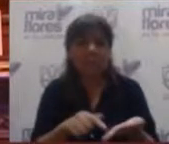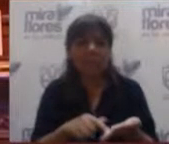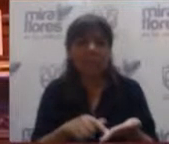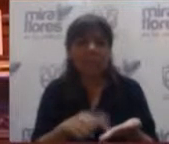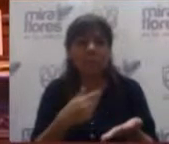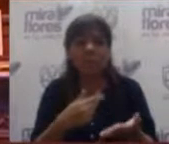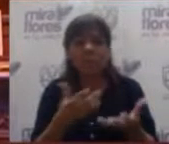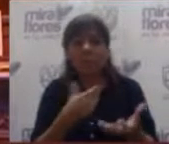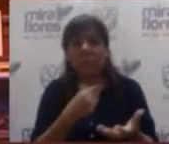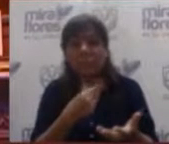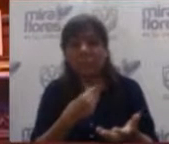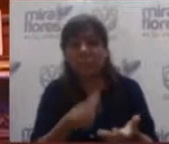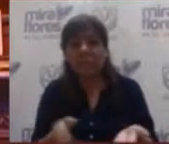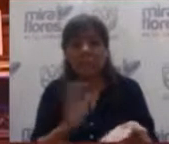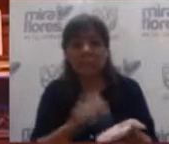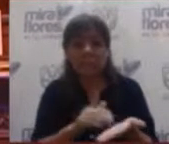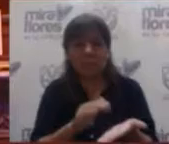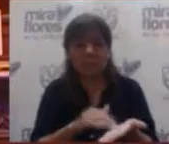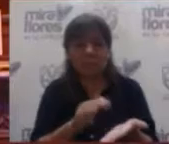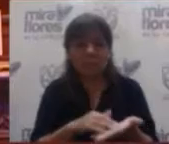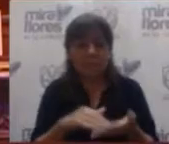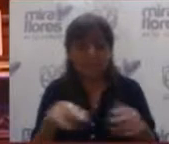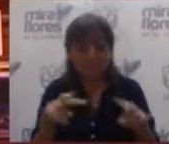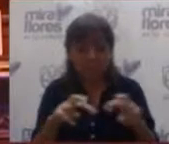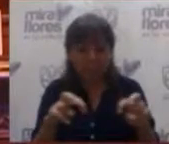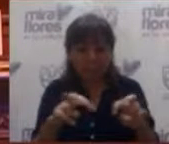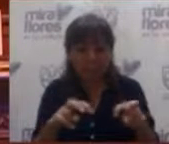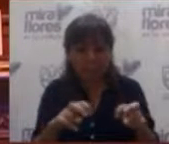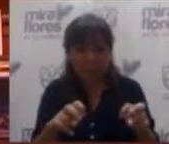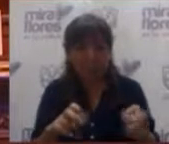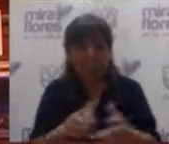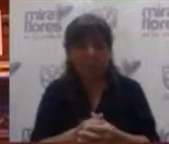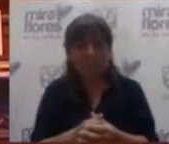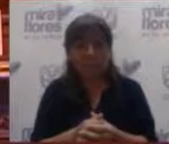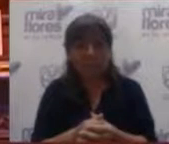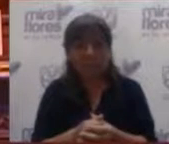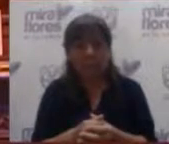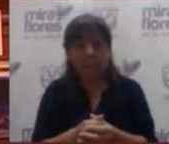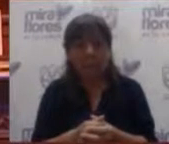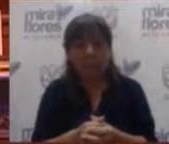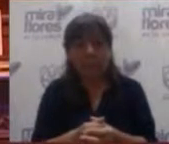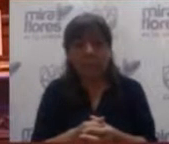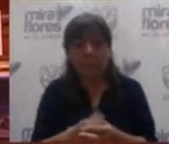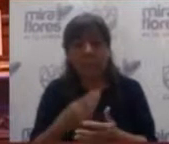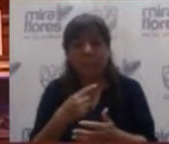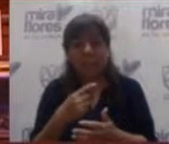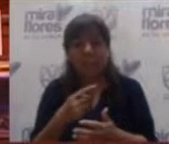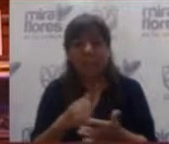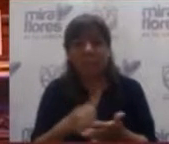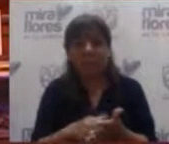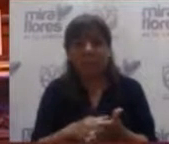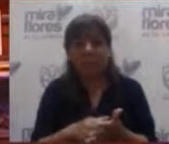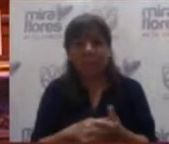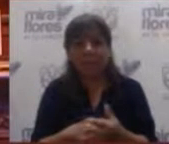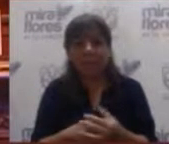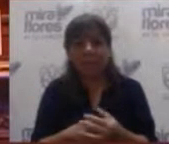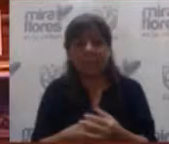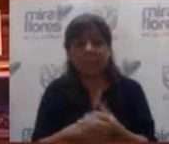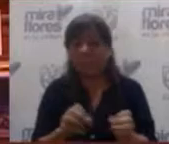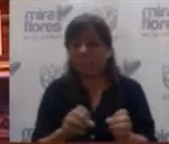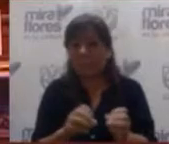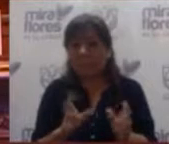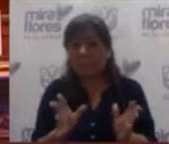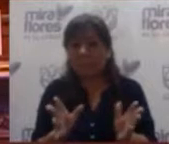gustaría que esto pueda ser revisado expresamente en lo que es la Comisión de Desarrollo Urbano. Ya los